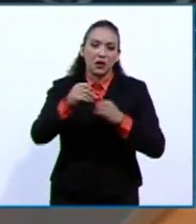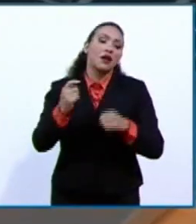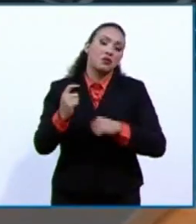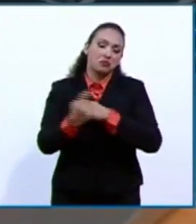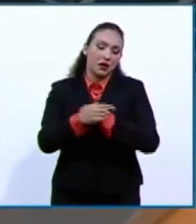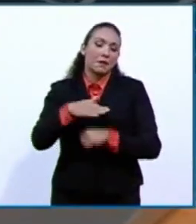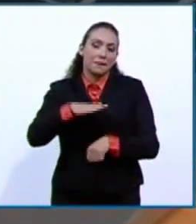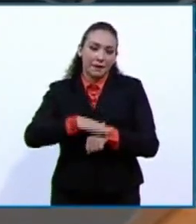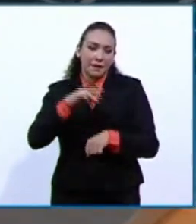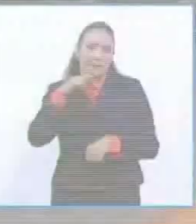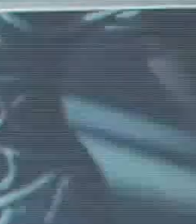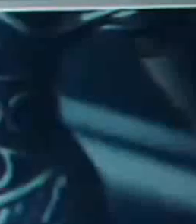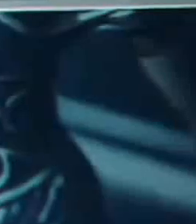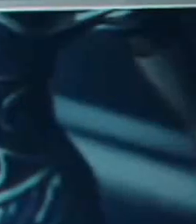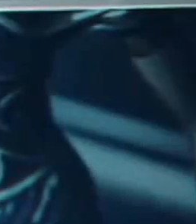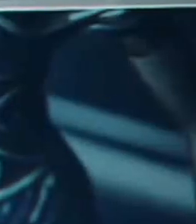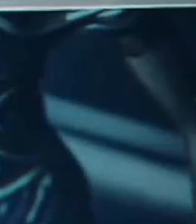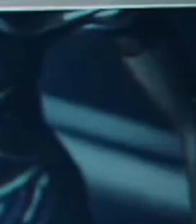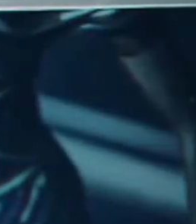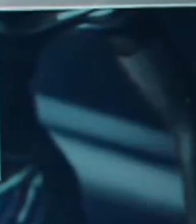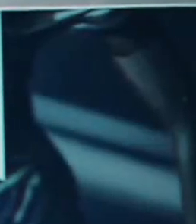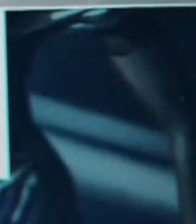seguridad.